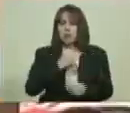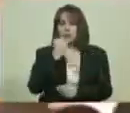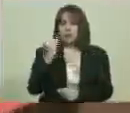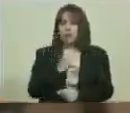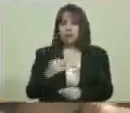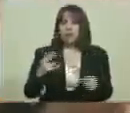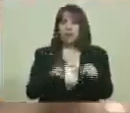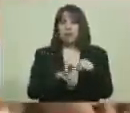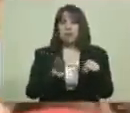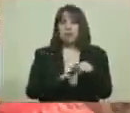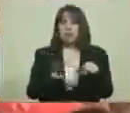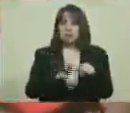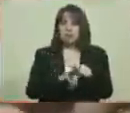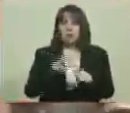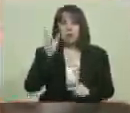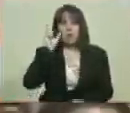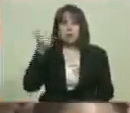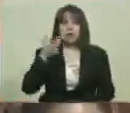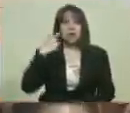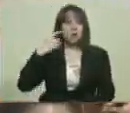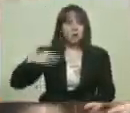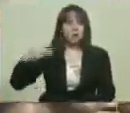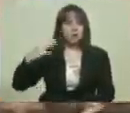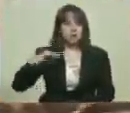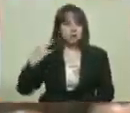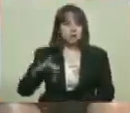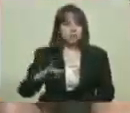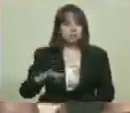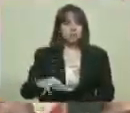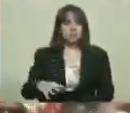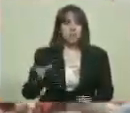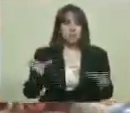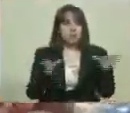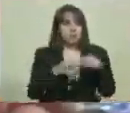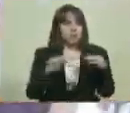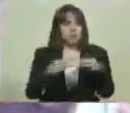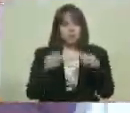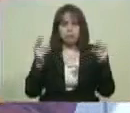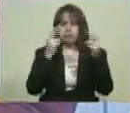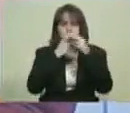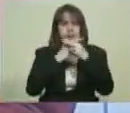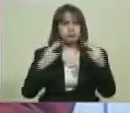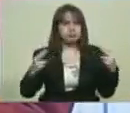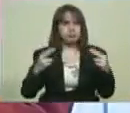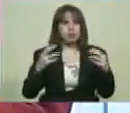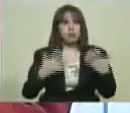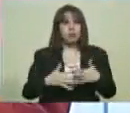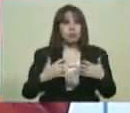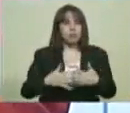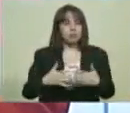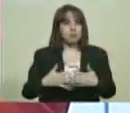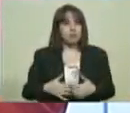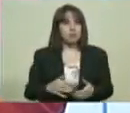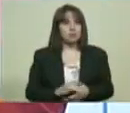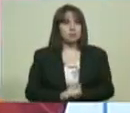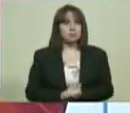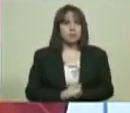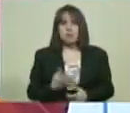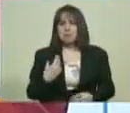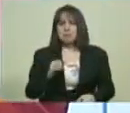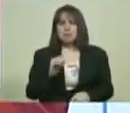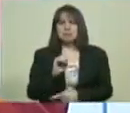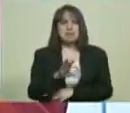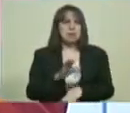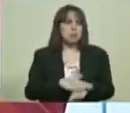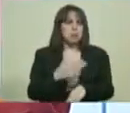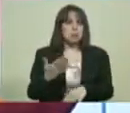petro que declaré en Guarenas Guatire. Una reunión de compromiso con los empresarios. Porque es mi mensaje a los